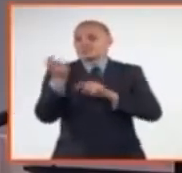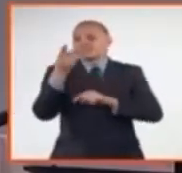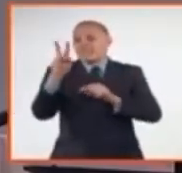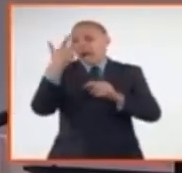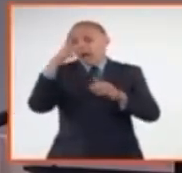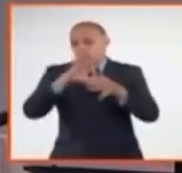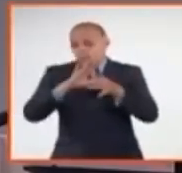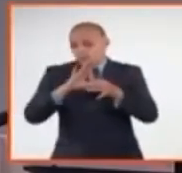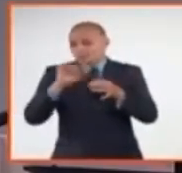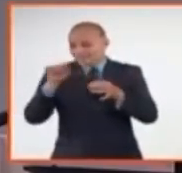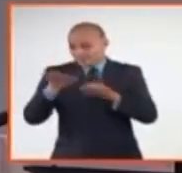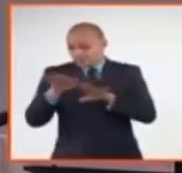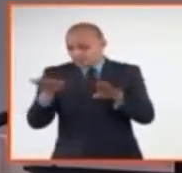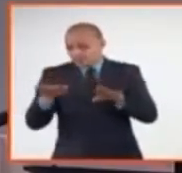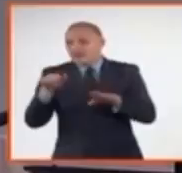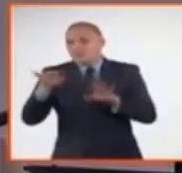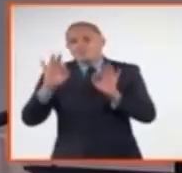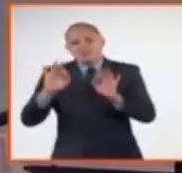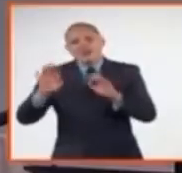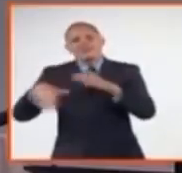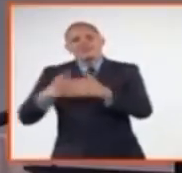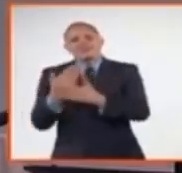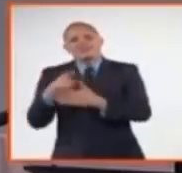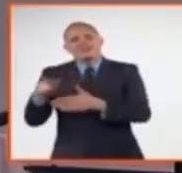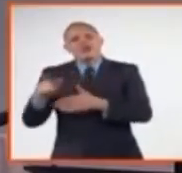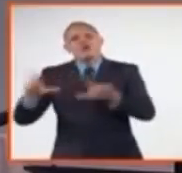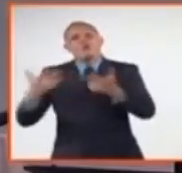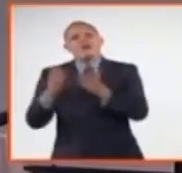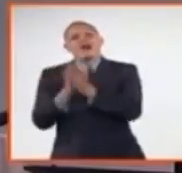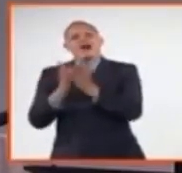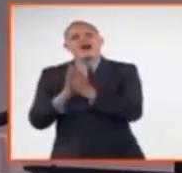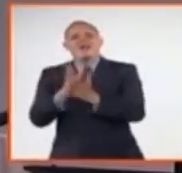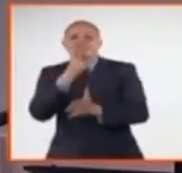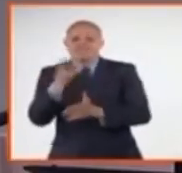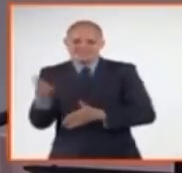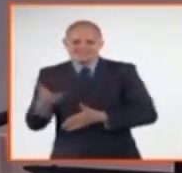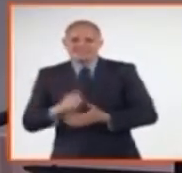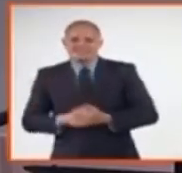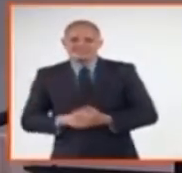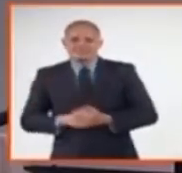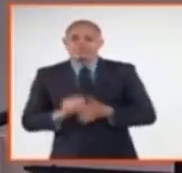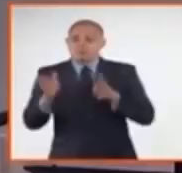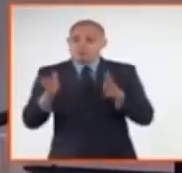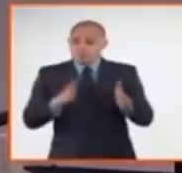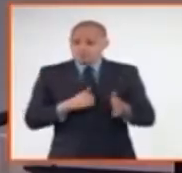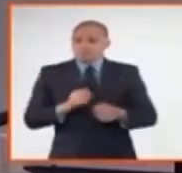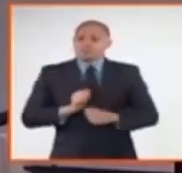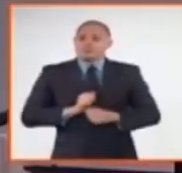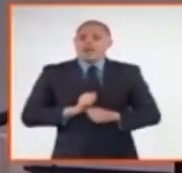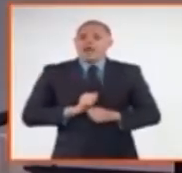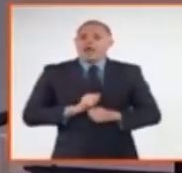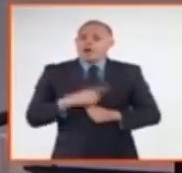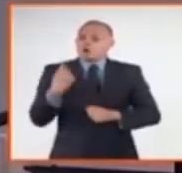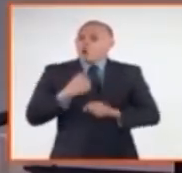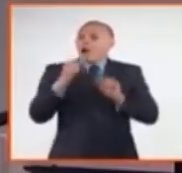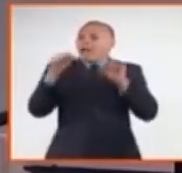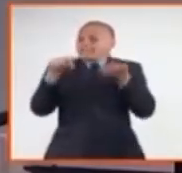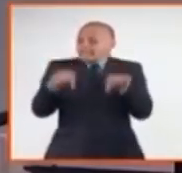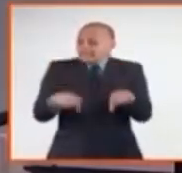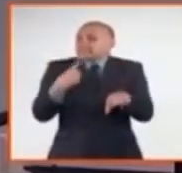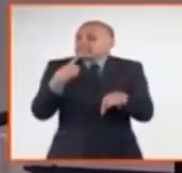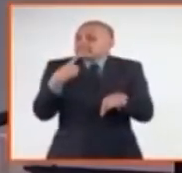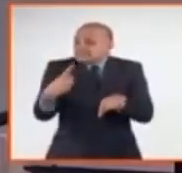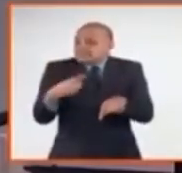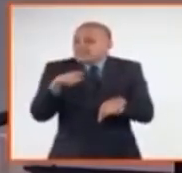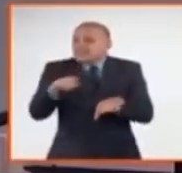que estábamos hablando de la fabricación o sea de el 20 millón en la fábrica pero que el proceso biotecnológico de